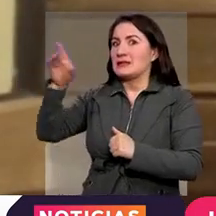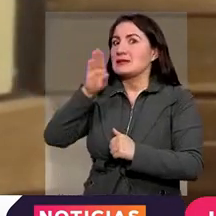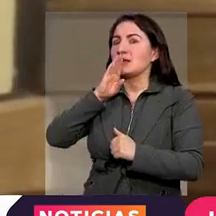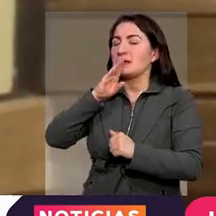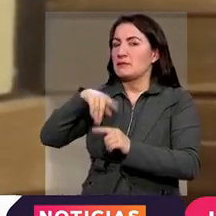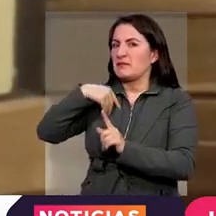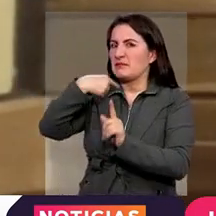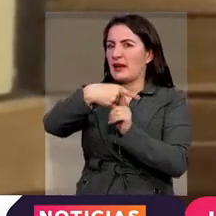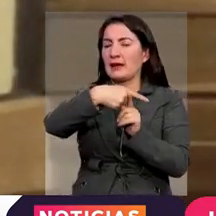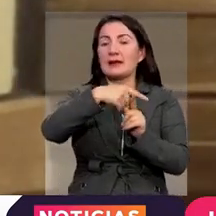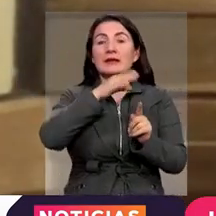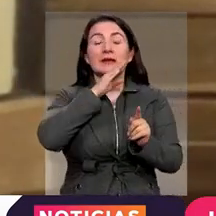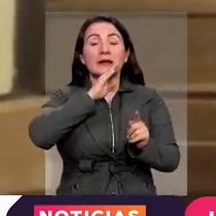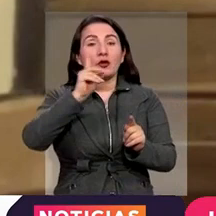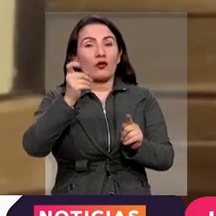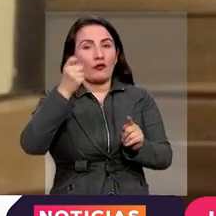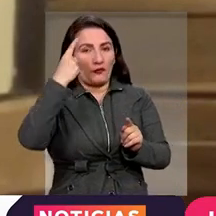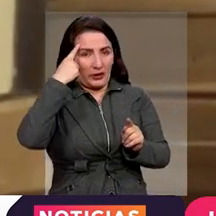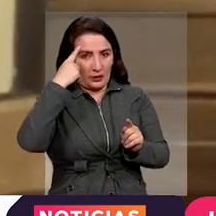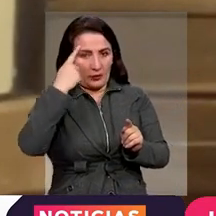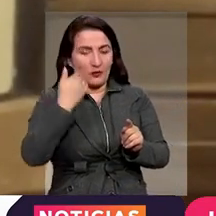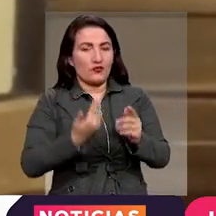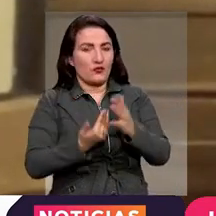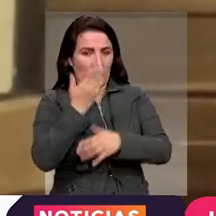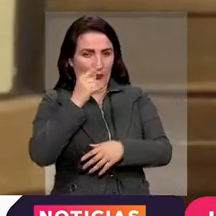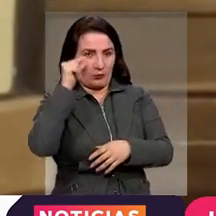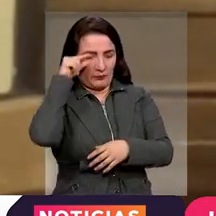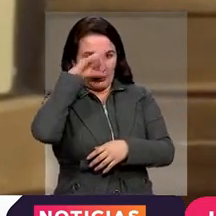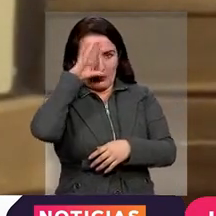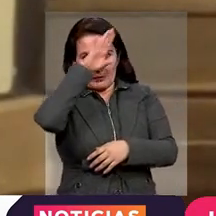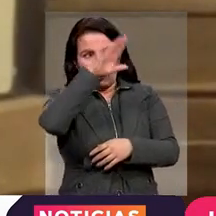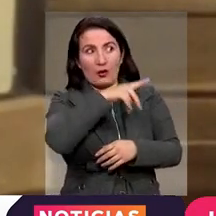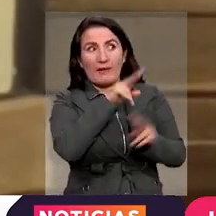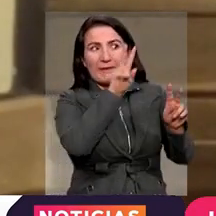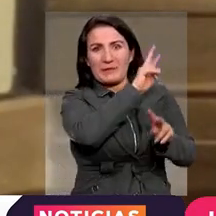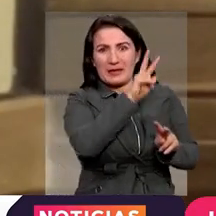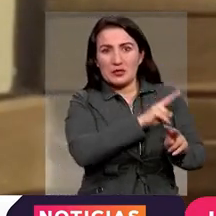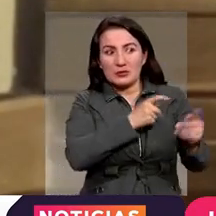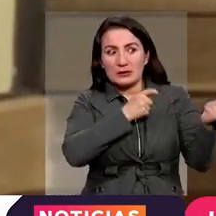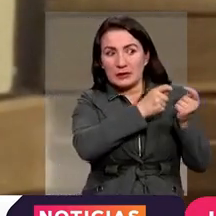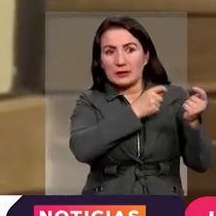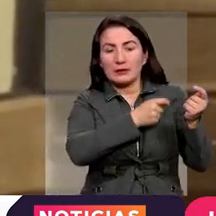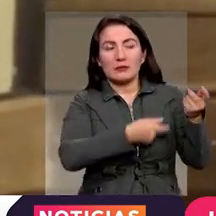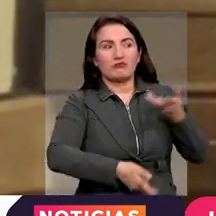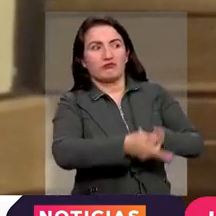le corresponden tanto al gobierno electo como al vecino país atacar